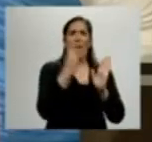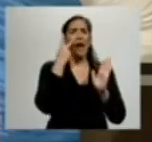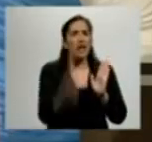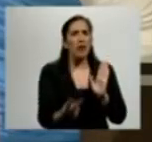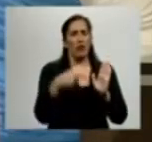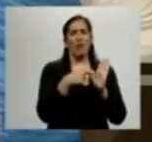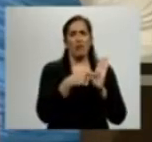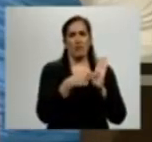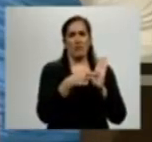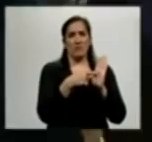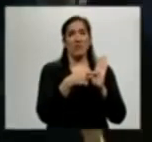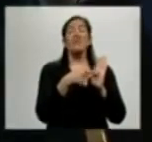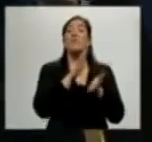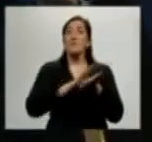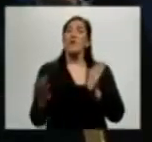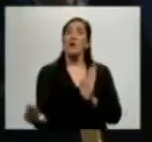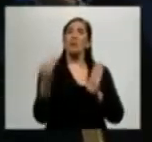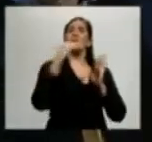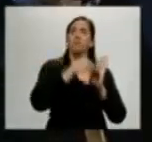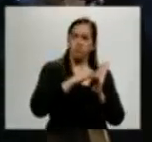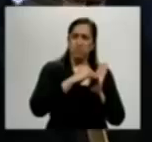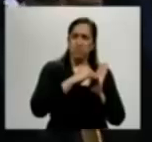la incorporación